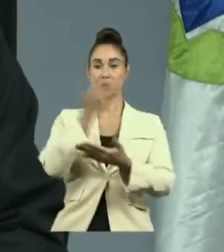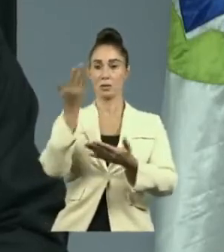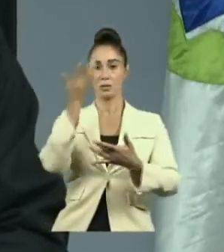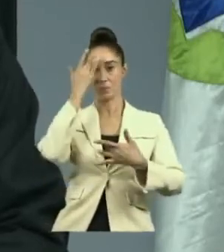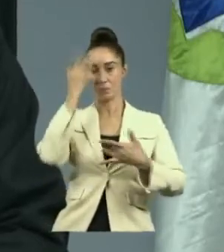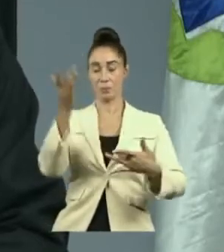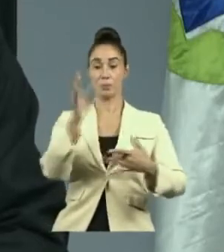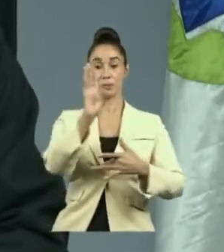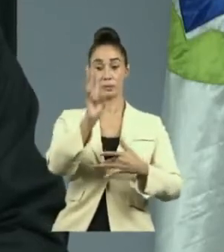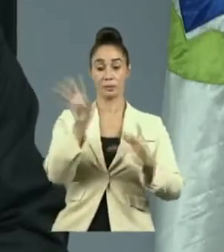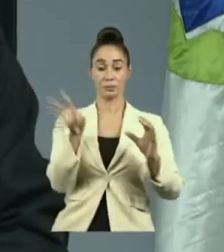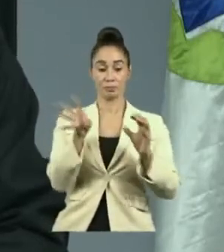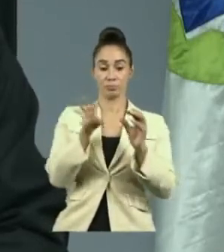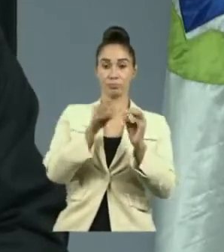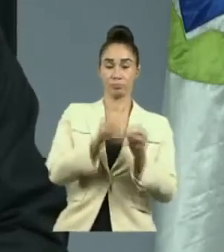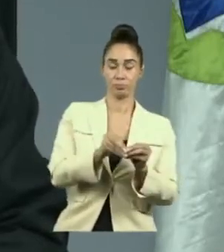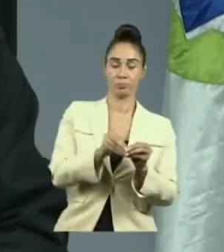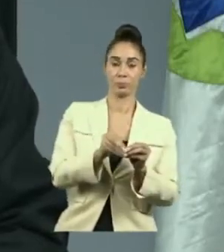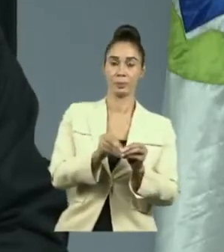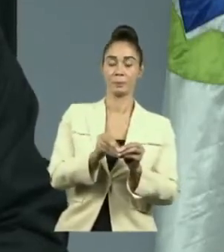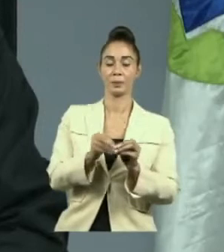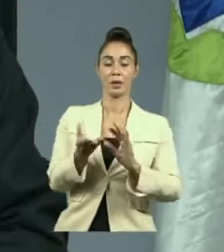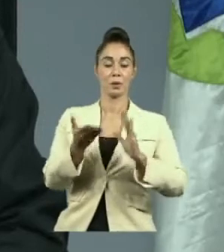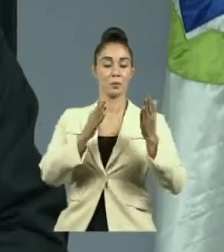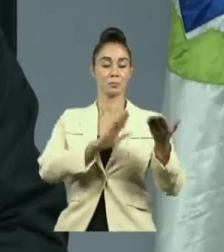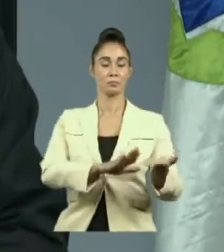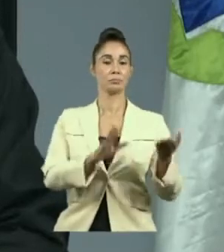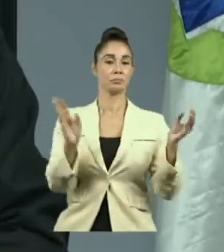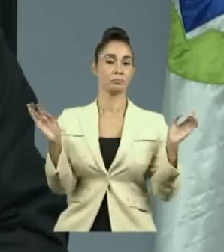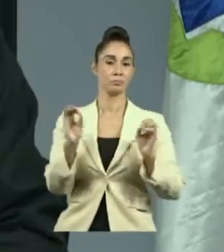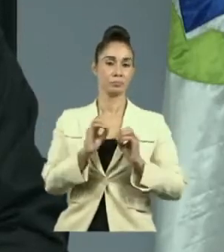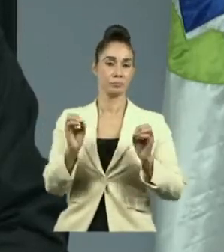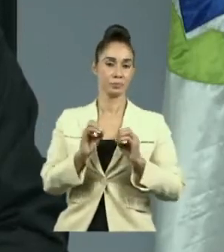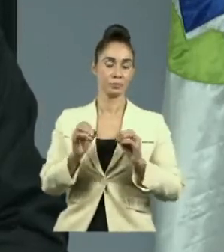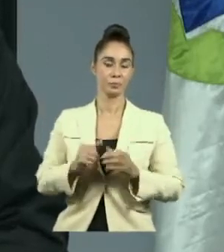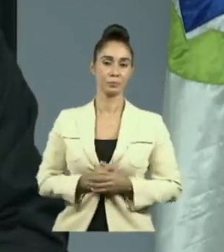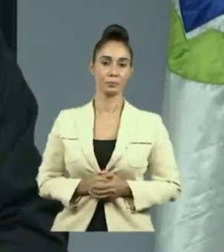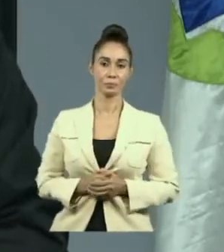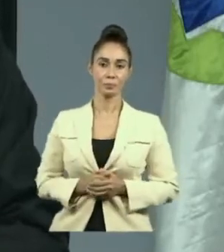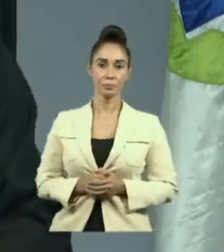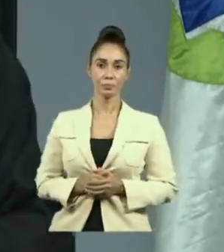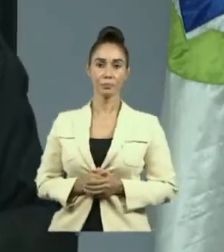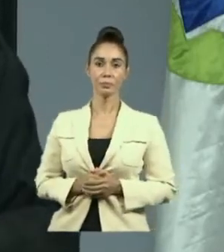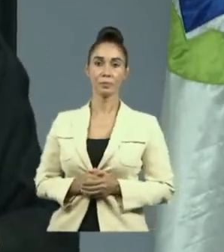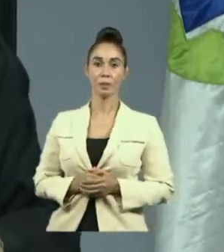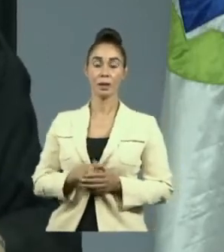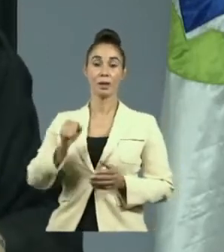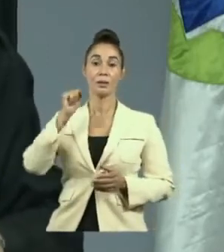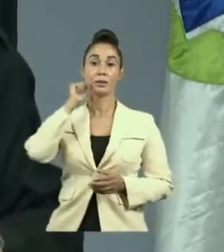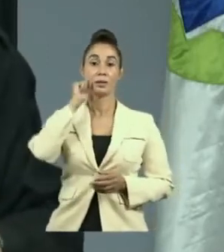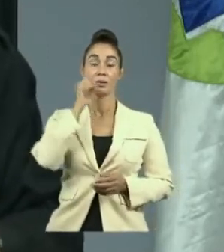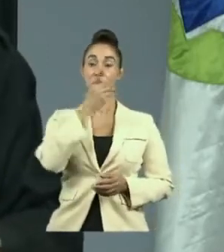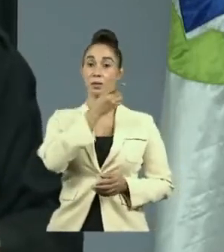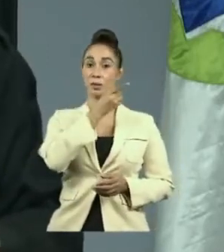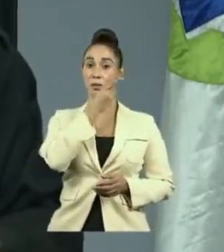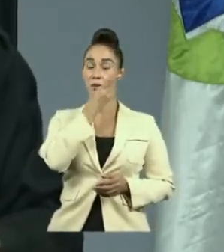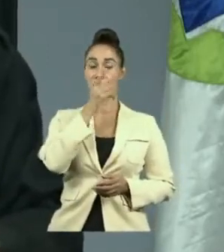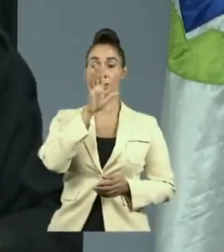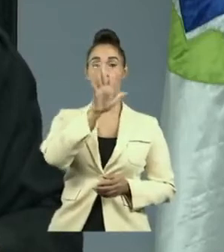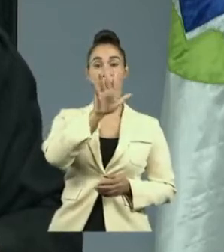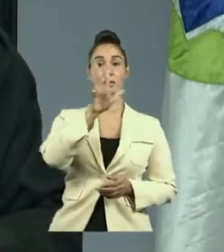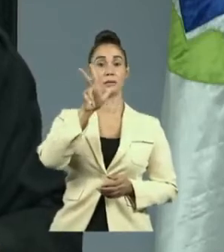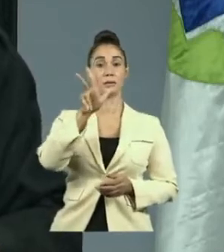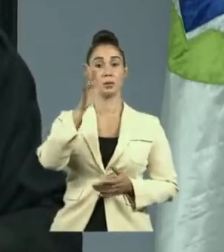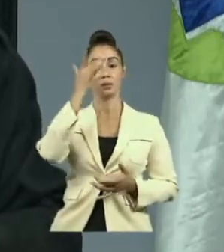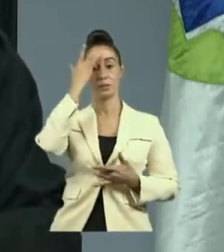6 acumula 20 fallecimiento provincia santo domingo 53